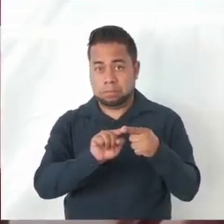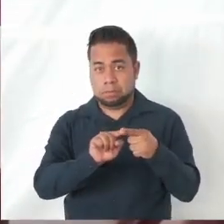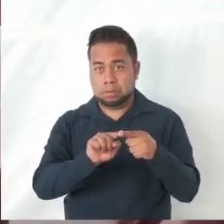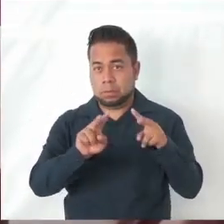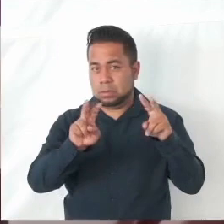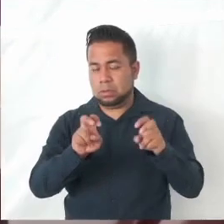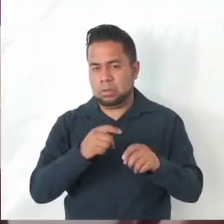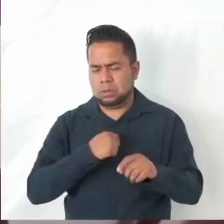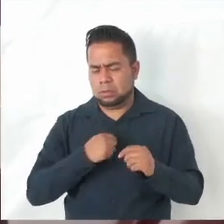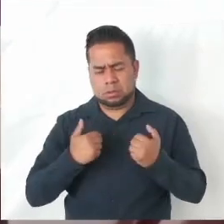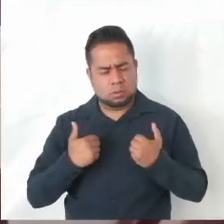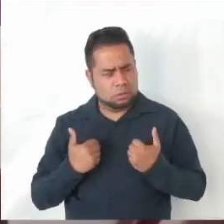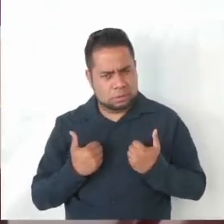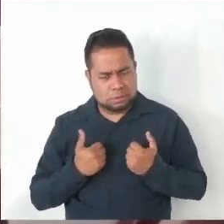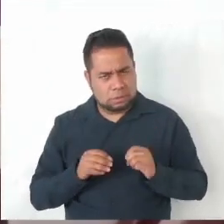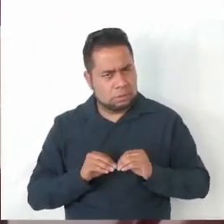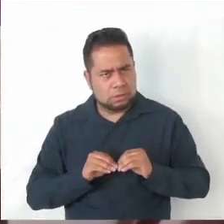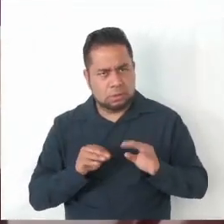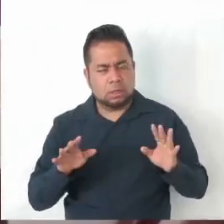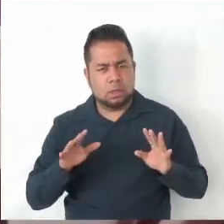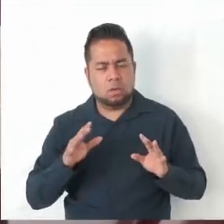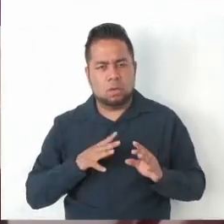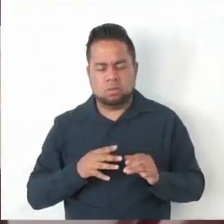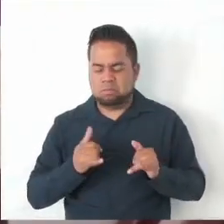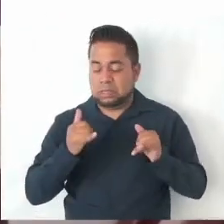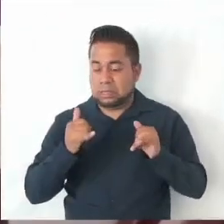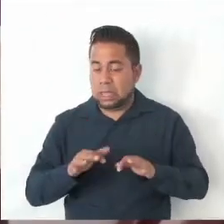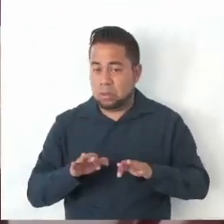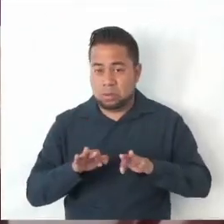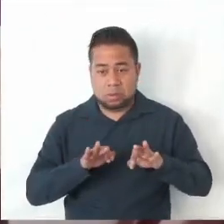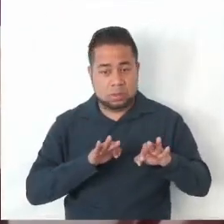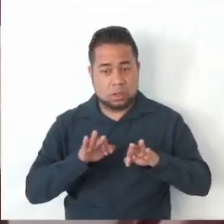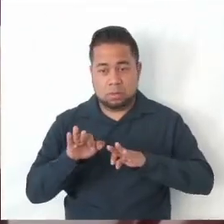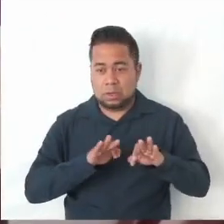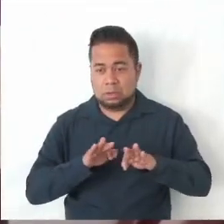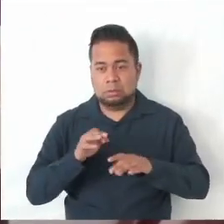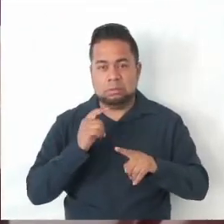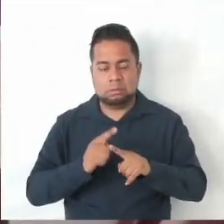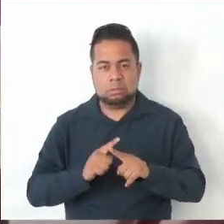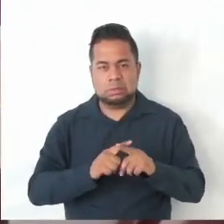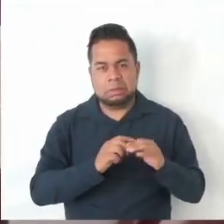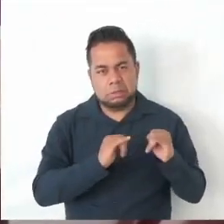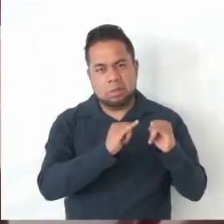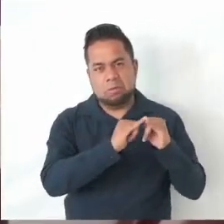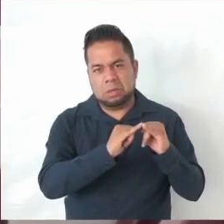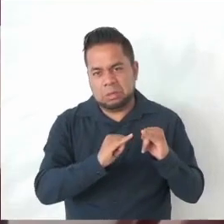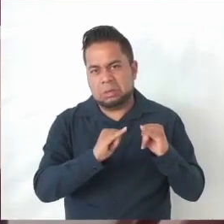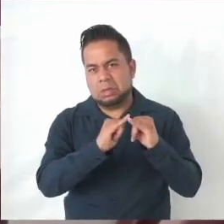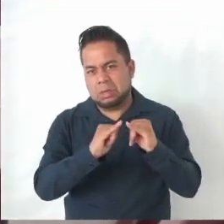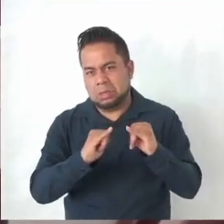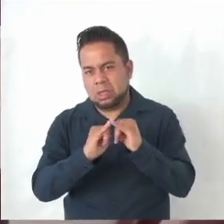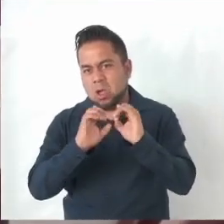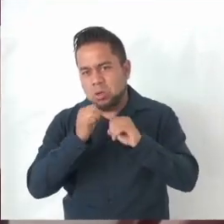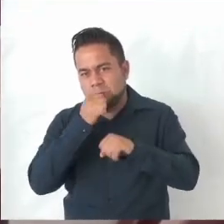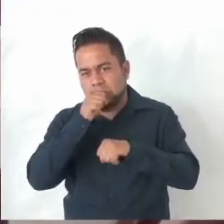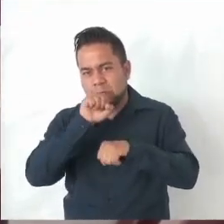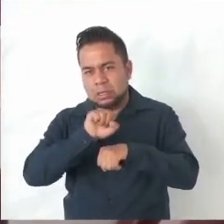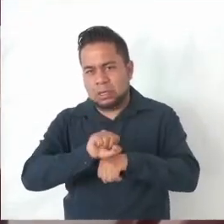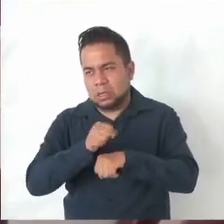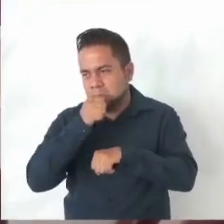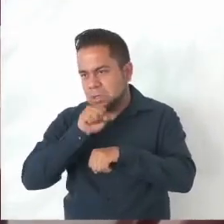que comprendo perfectamente la carga de trabajo a la que se enfrentan las dependencias o secretarías del